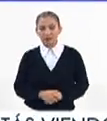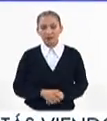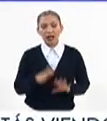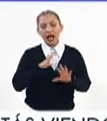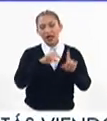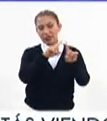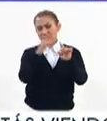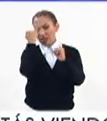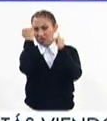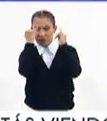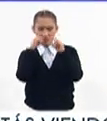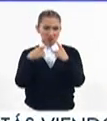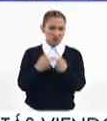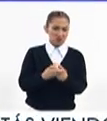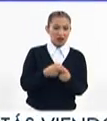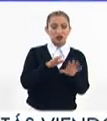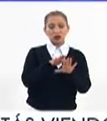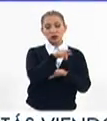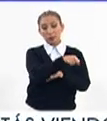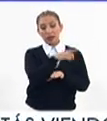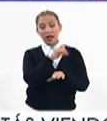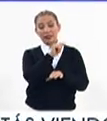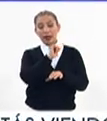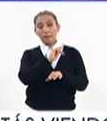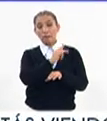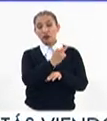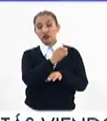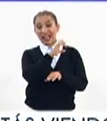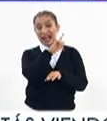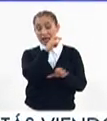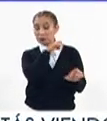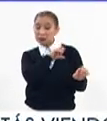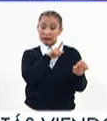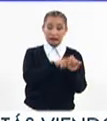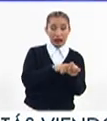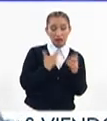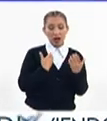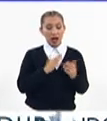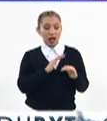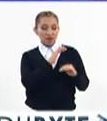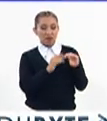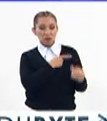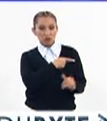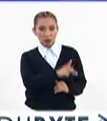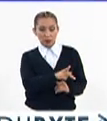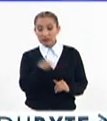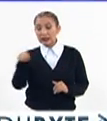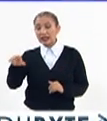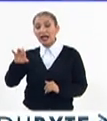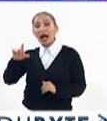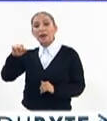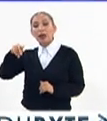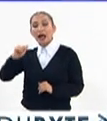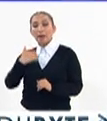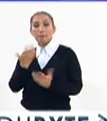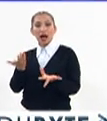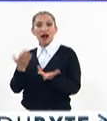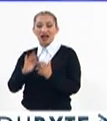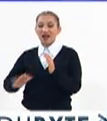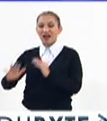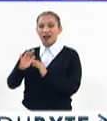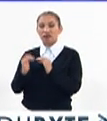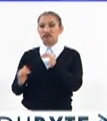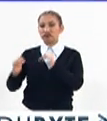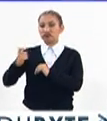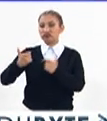Hay diversidad de opiniones sobre si el Tepochcali es exclusivo para los estratos bajos y si el Calmecac era más bien